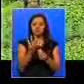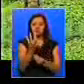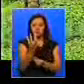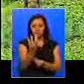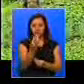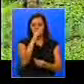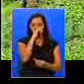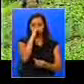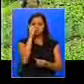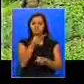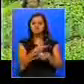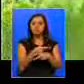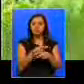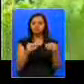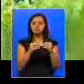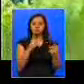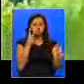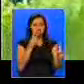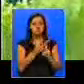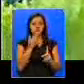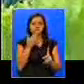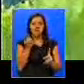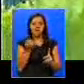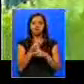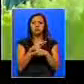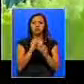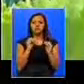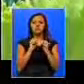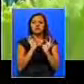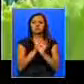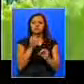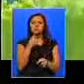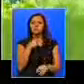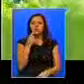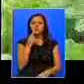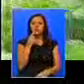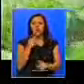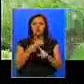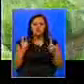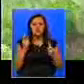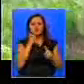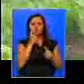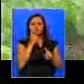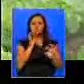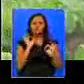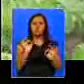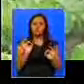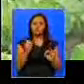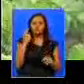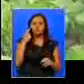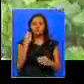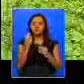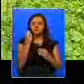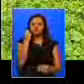le ve muy apreciado. Un producto sano, de los cuales es muy apto para el ser humano, para